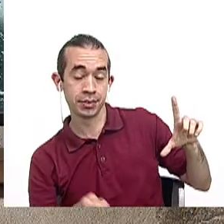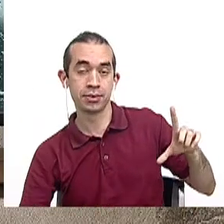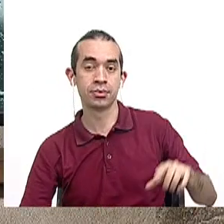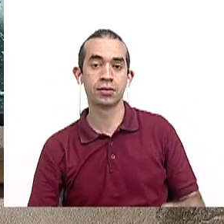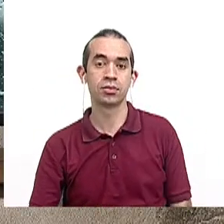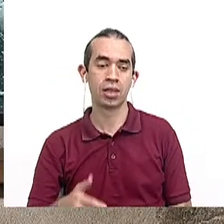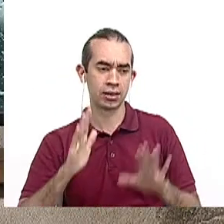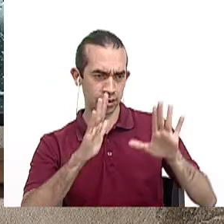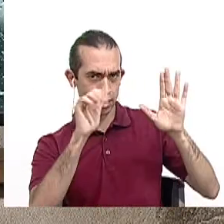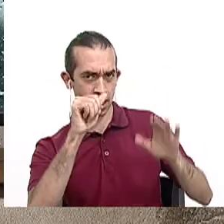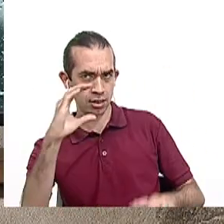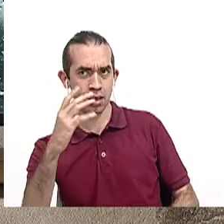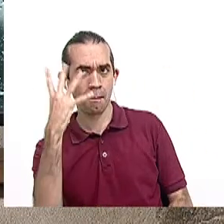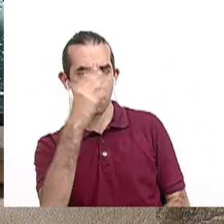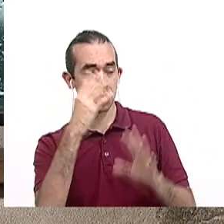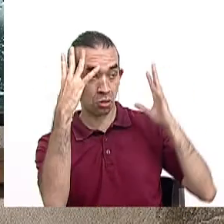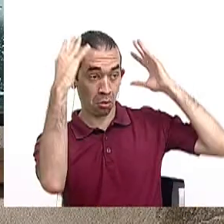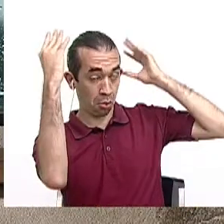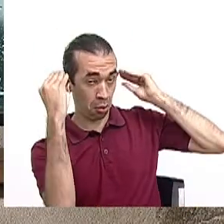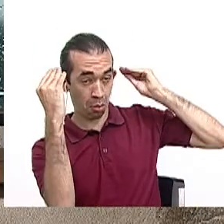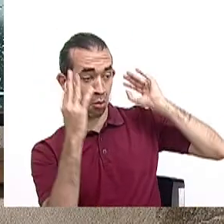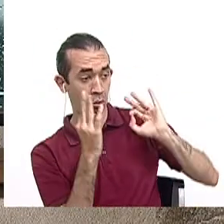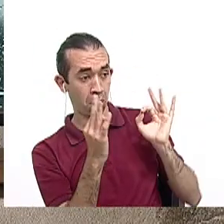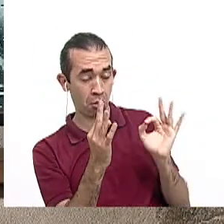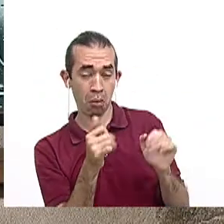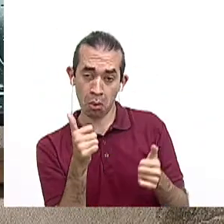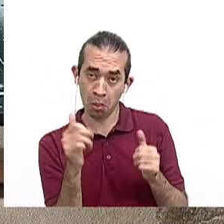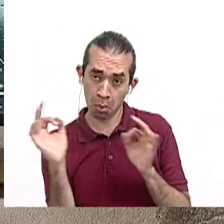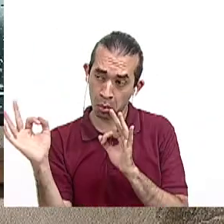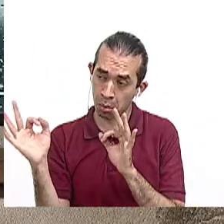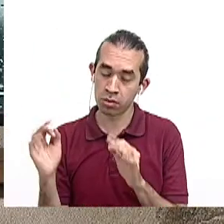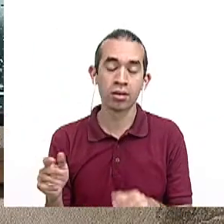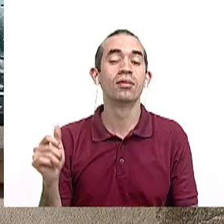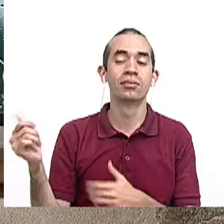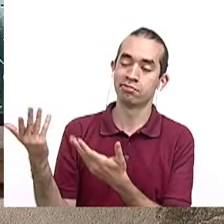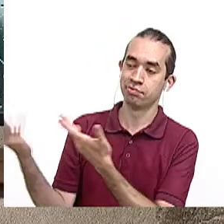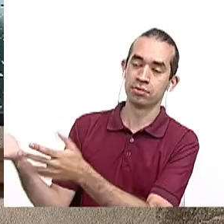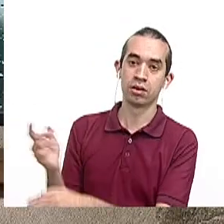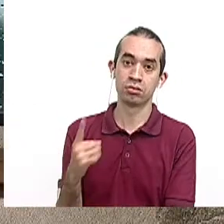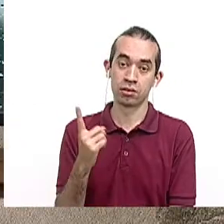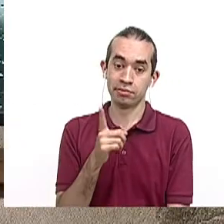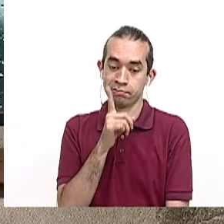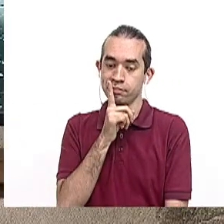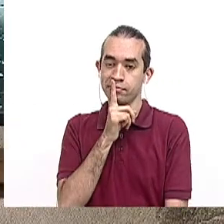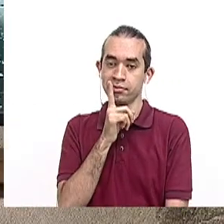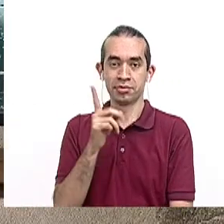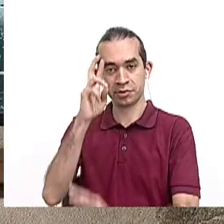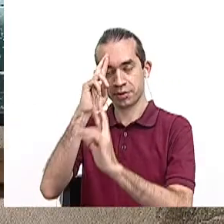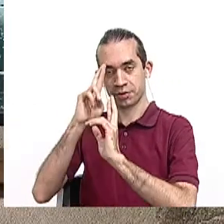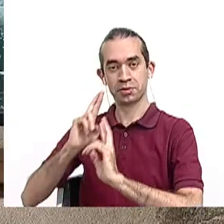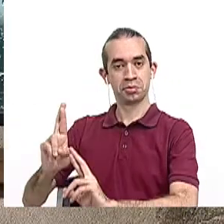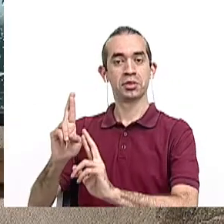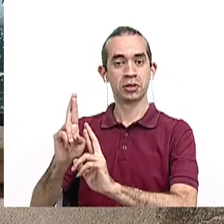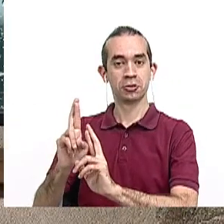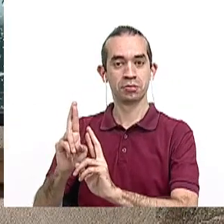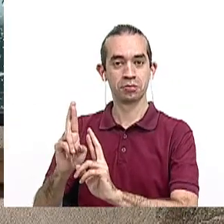gracias. Siga ahí. Qué bonito el chonete. Mire, ahí está. Bueno, ya, él se queda calladito porque es muy respetuoso de